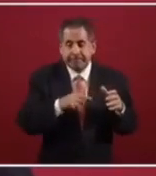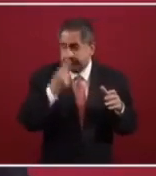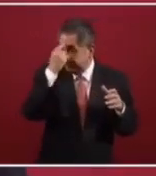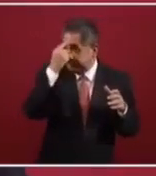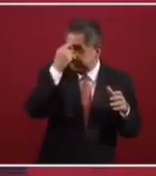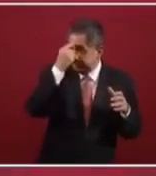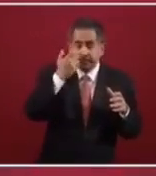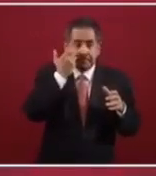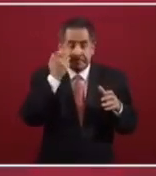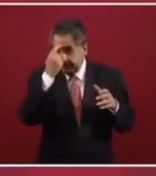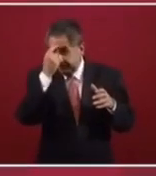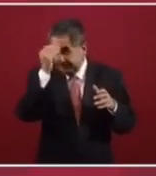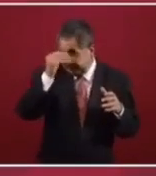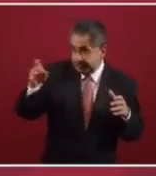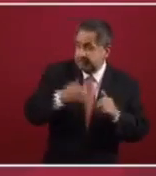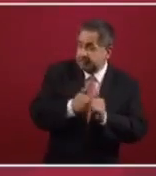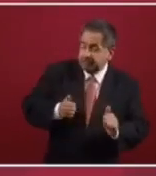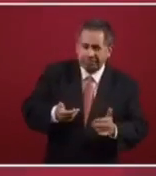obcecados con eso.